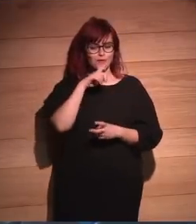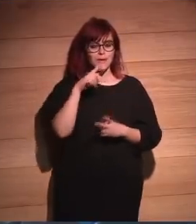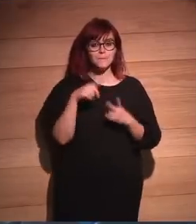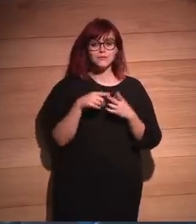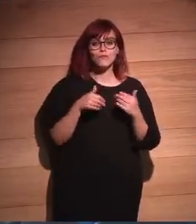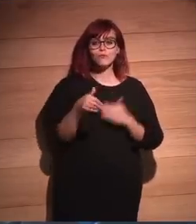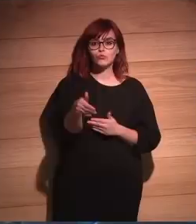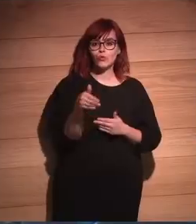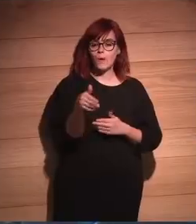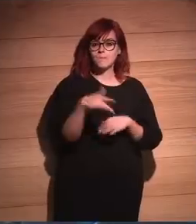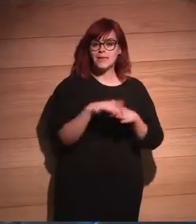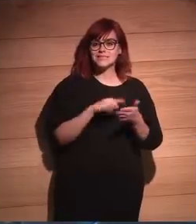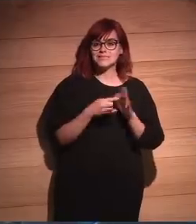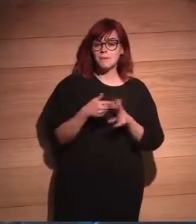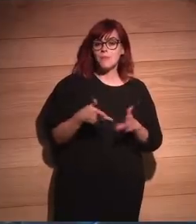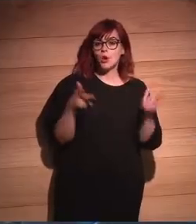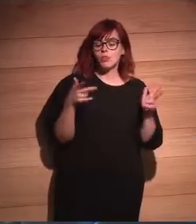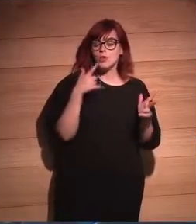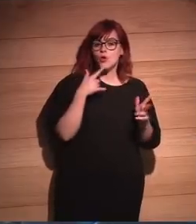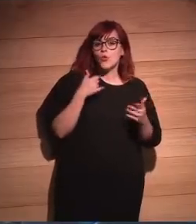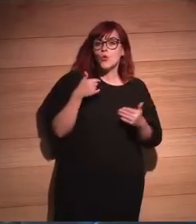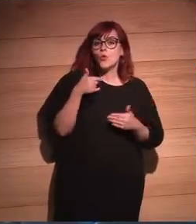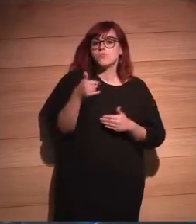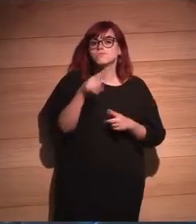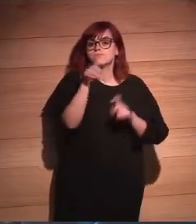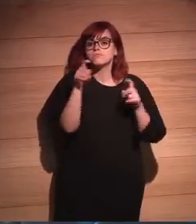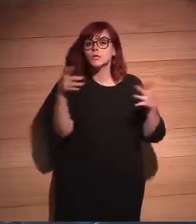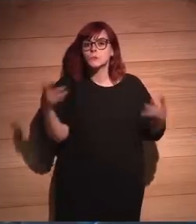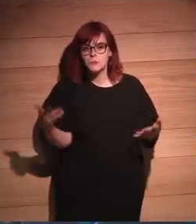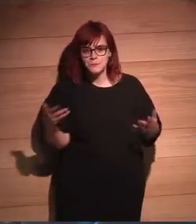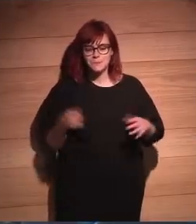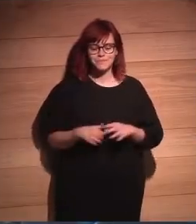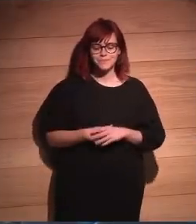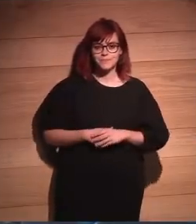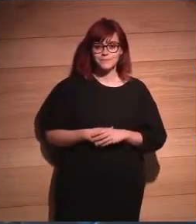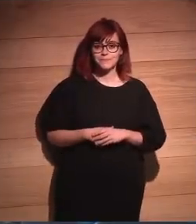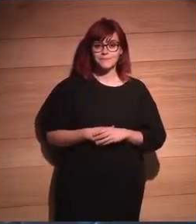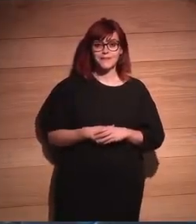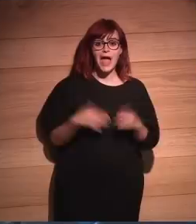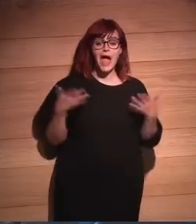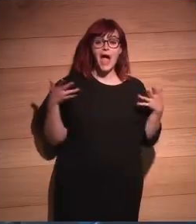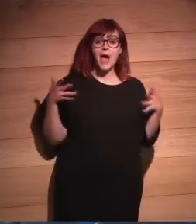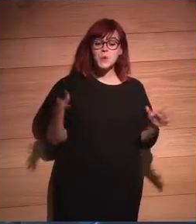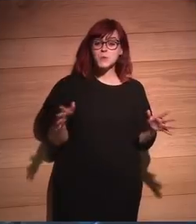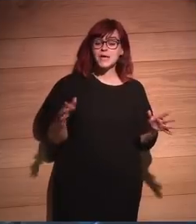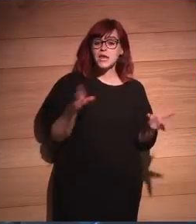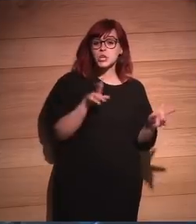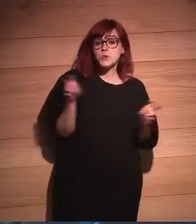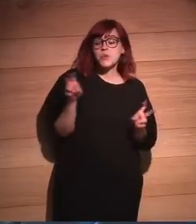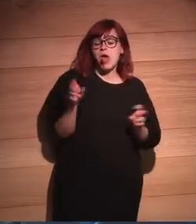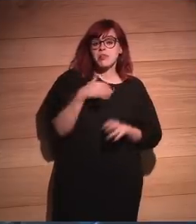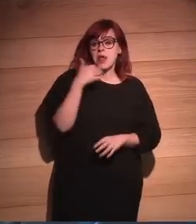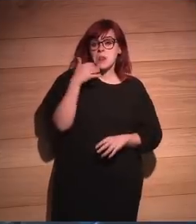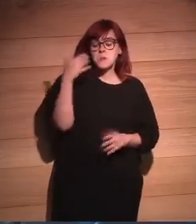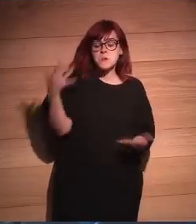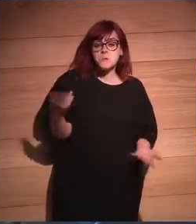en el futuro para los propios sistemas democráticos. Vamos a ver, hay una novedad que es hasta cierto punto